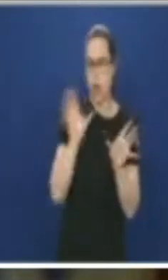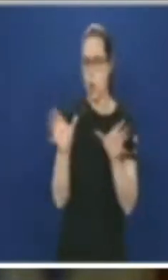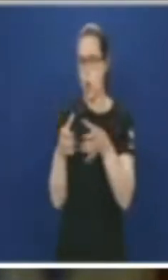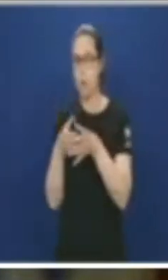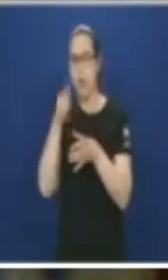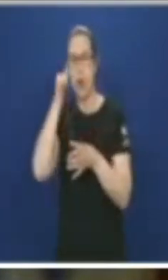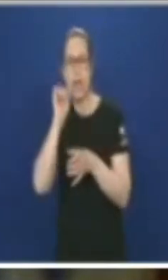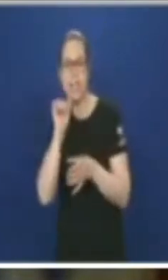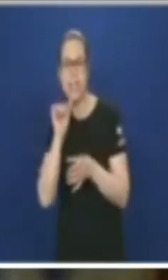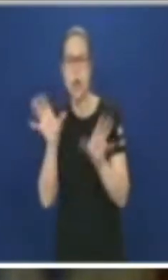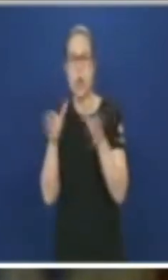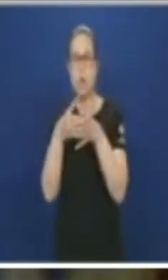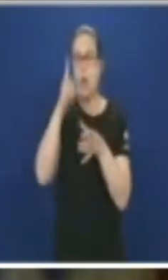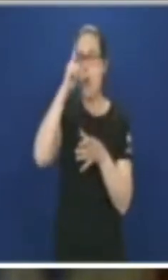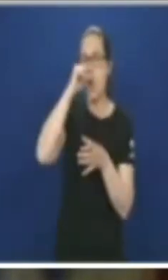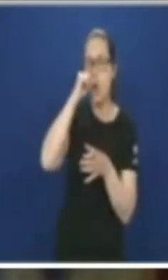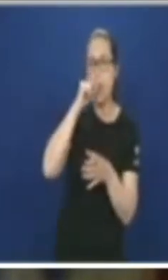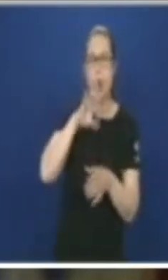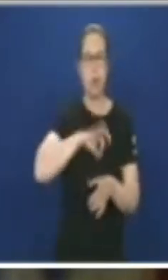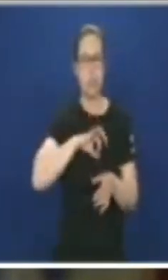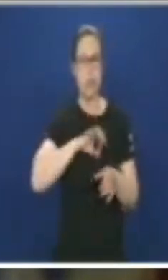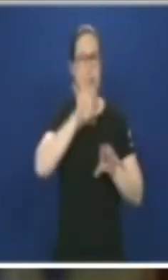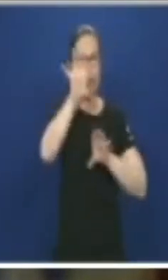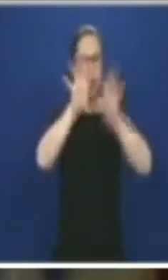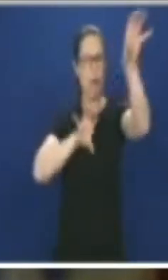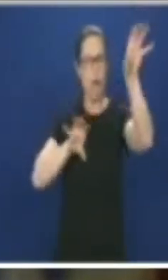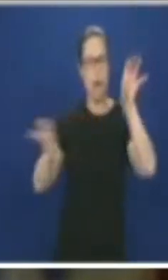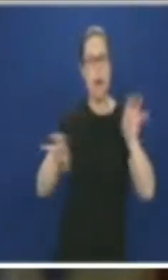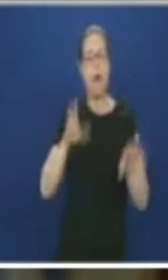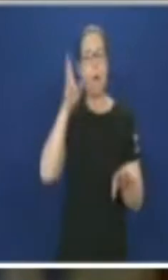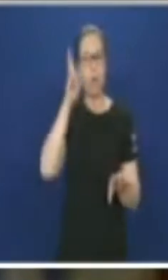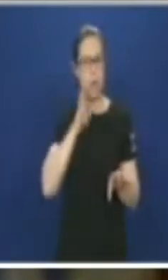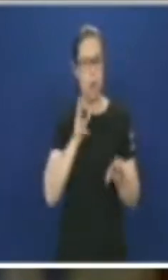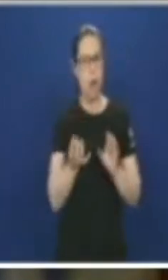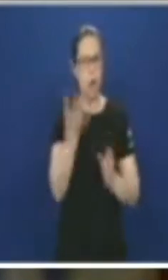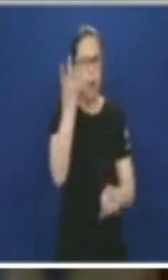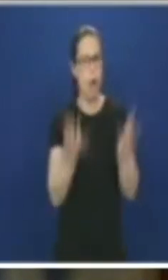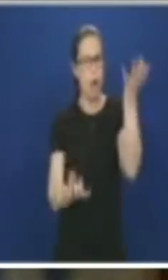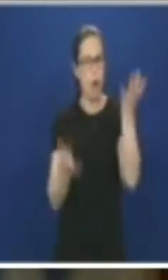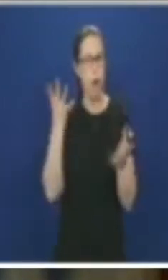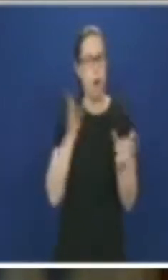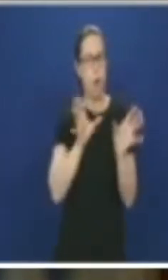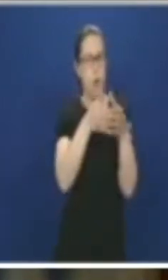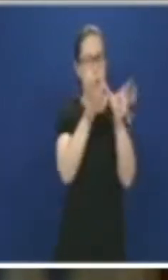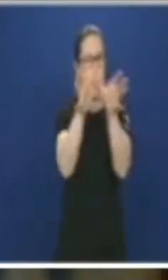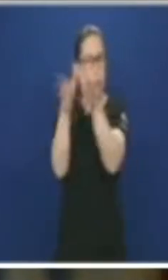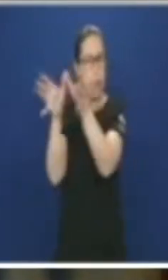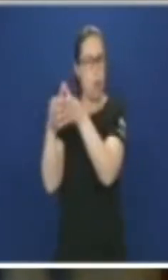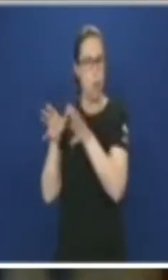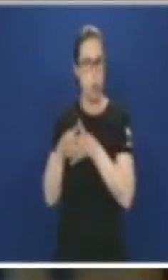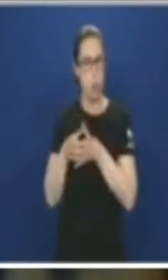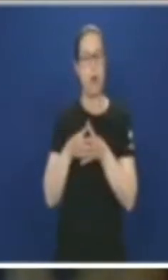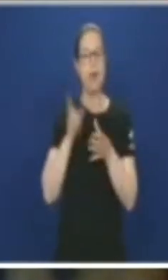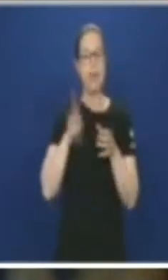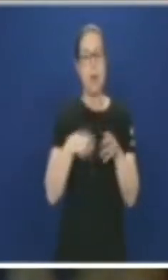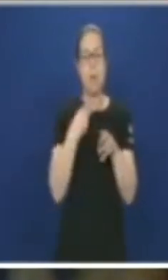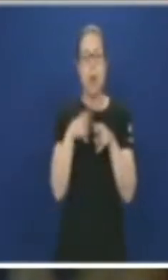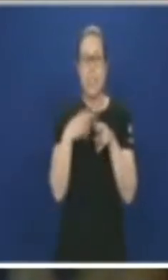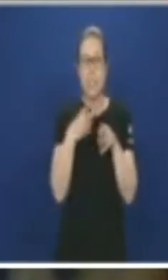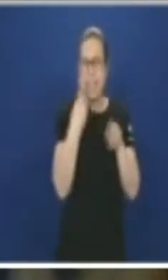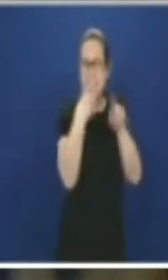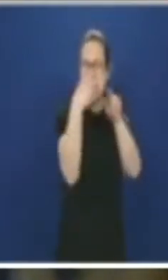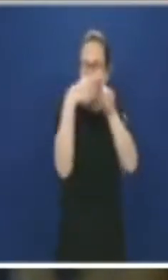el grupo de Lugo, el grupo de Pontevedra, es decir, está el grupo de Vigo, es decir, hay incluso formaciones políticas diversas que luego